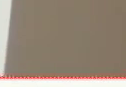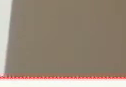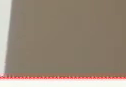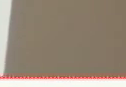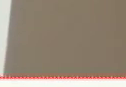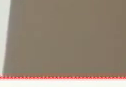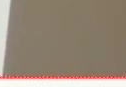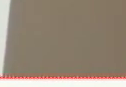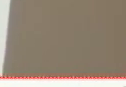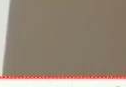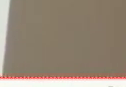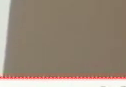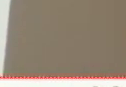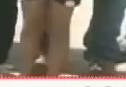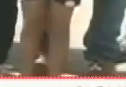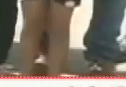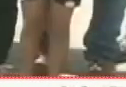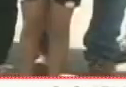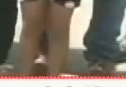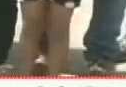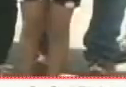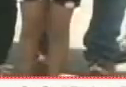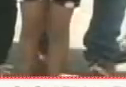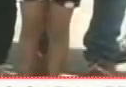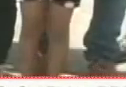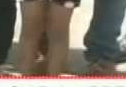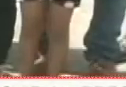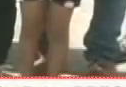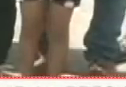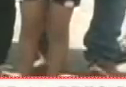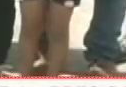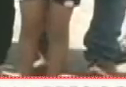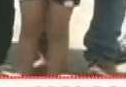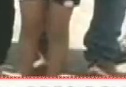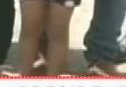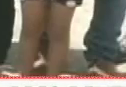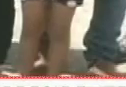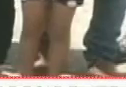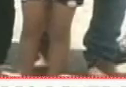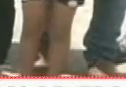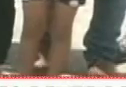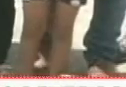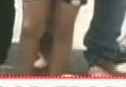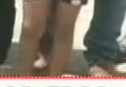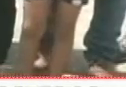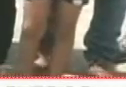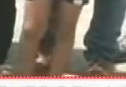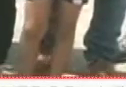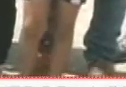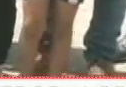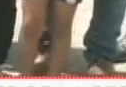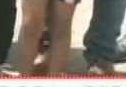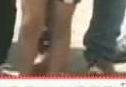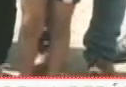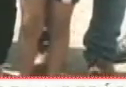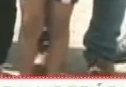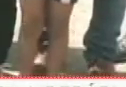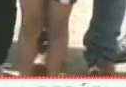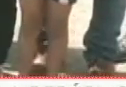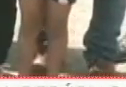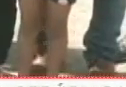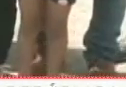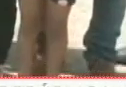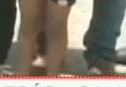en el día de hoy nos encontramos con nuestra querida viceministro rosángela orozco también en compañía nuestro alcalde